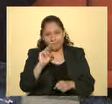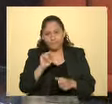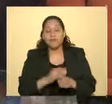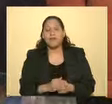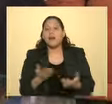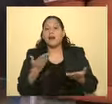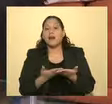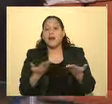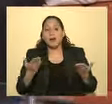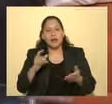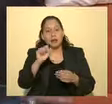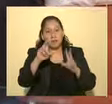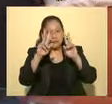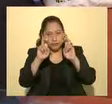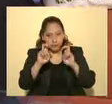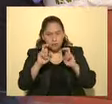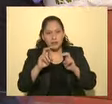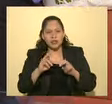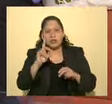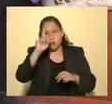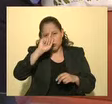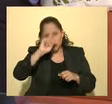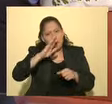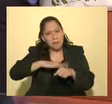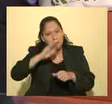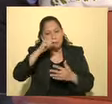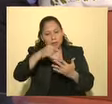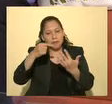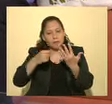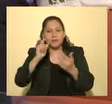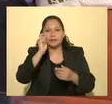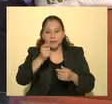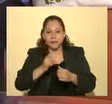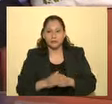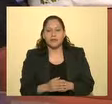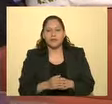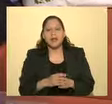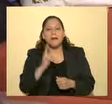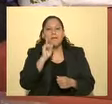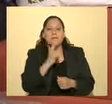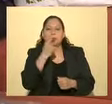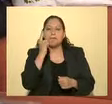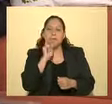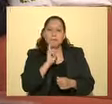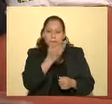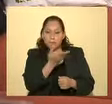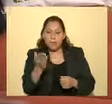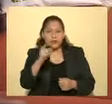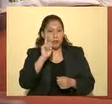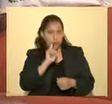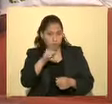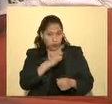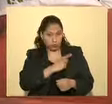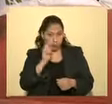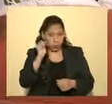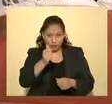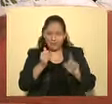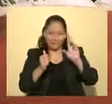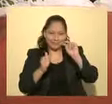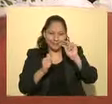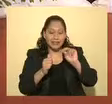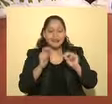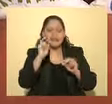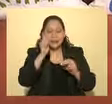hablando de más tips, tengo aquí algo para las mujeres. Las mujeres no están solas.